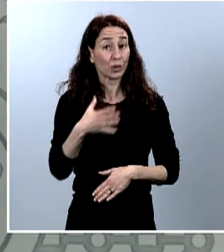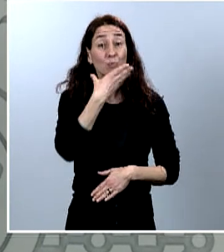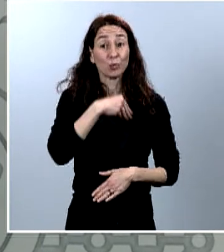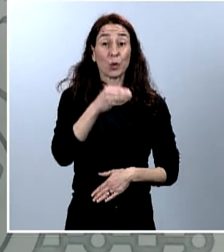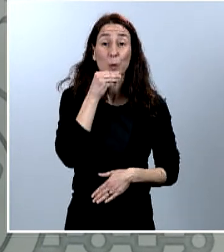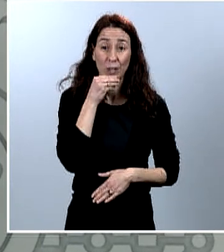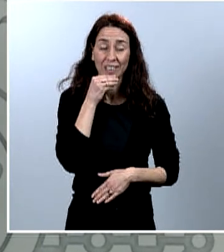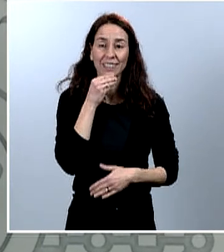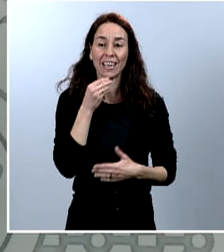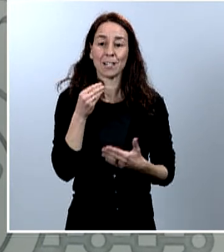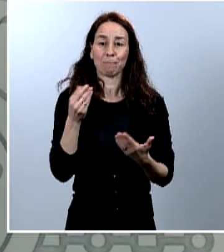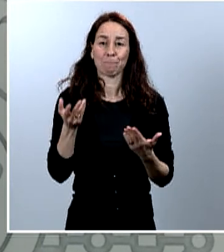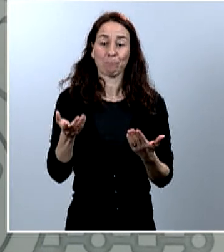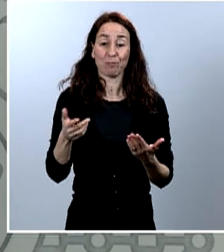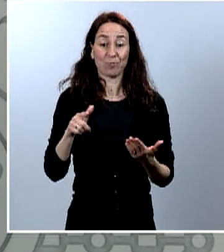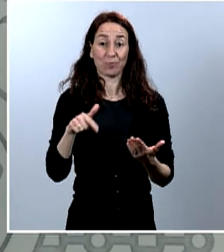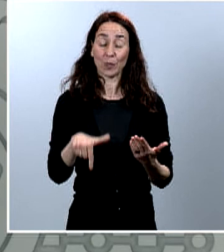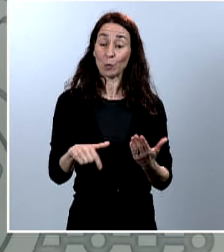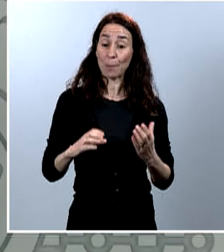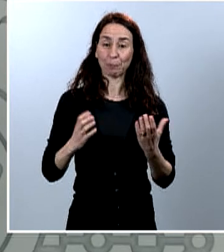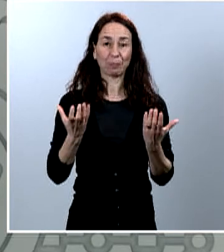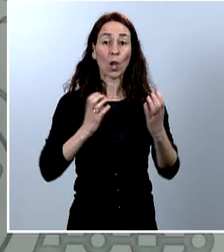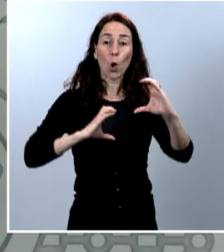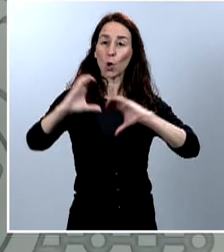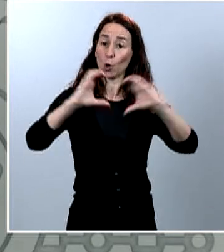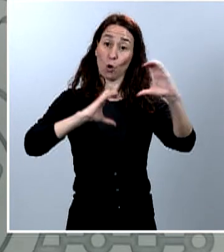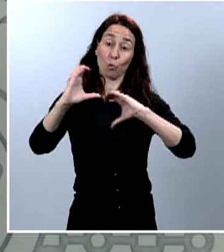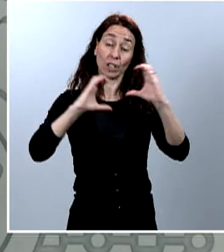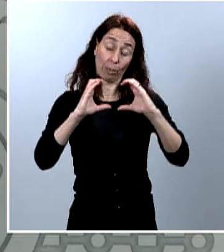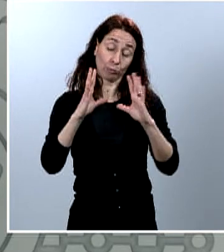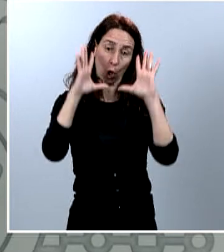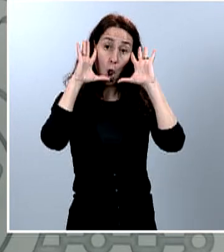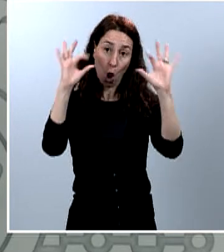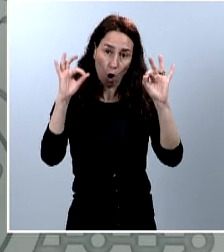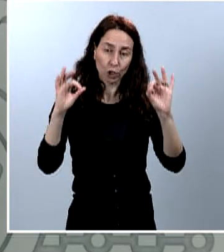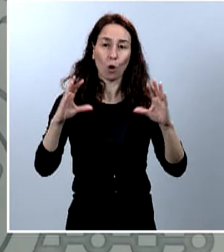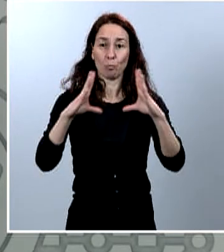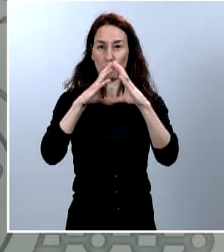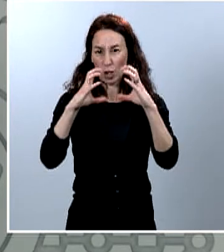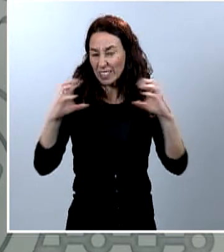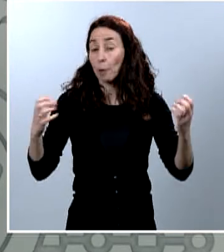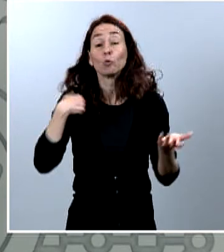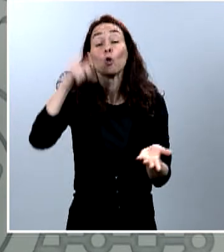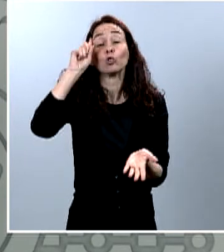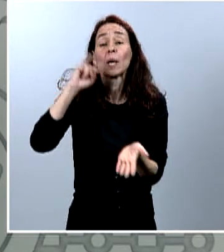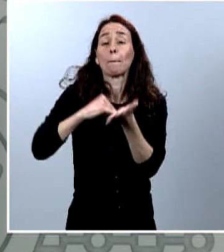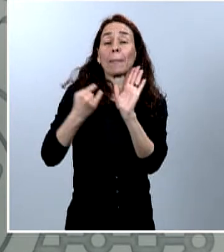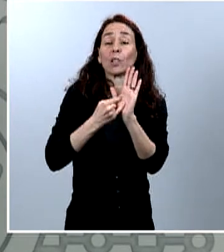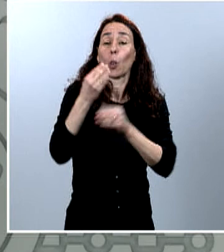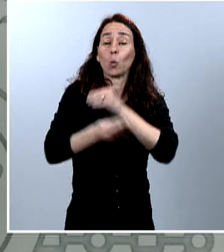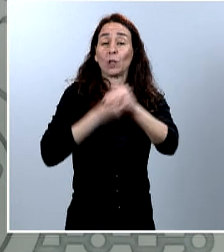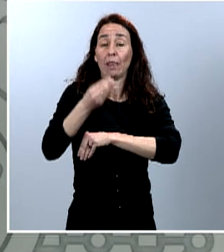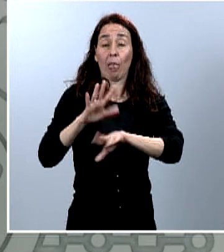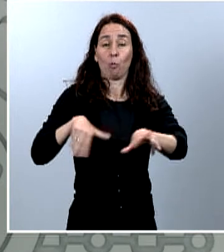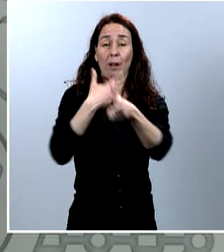una comunicación, obviamente por vídeo, por Skype, o no sé qué método se ha utilizado de videoconferencia,